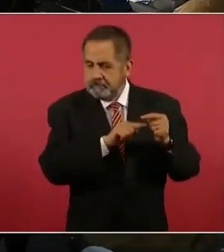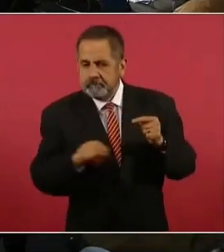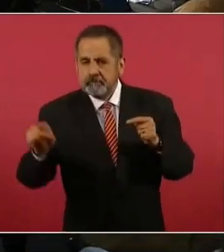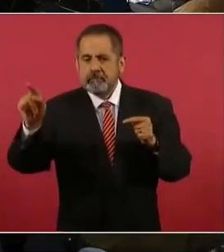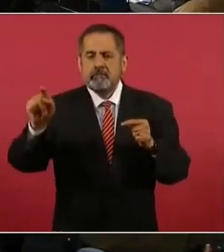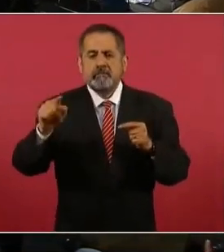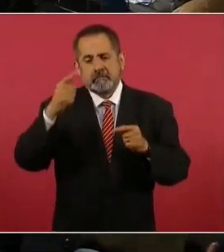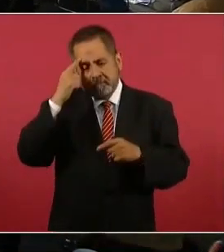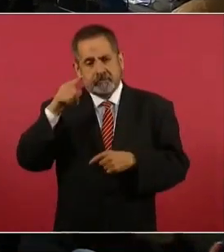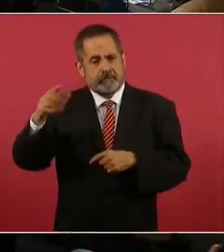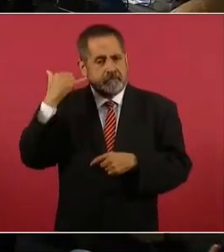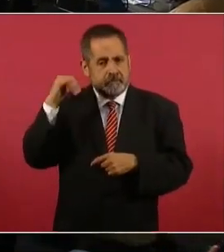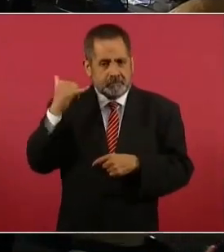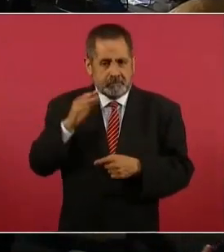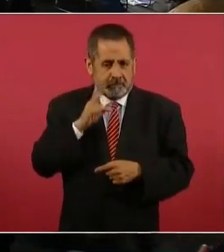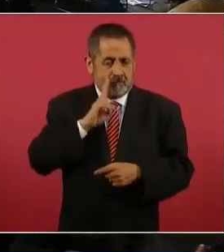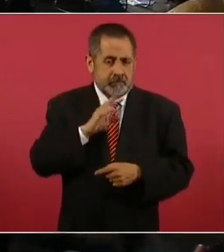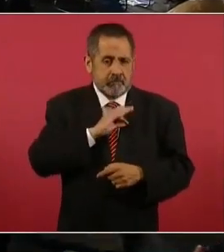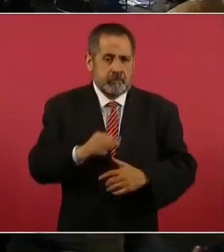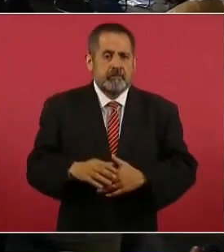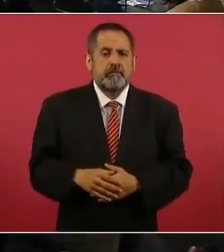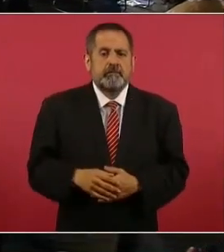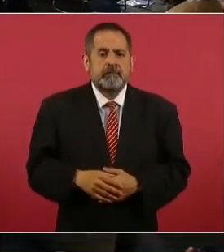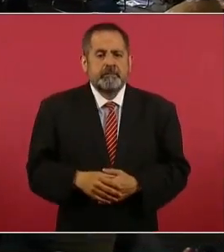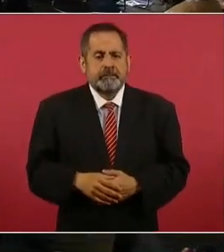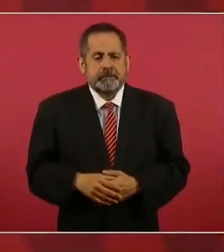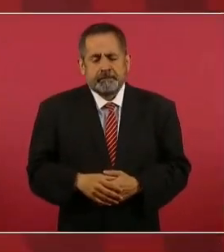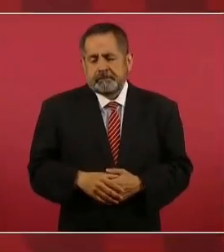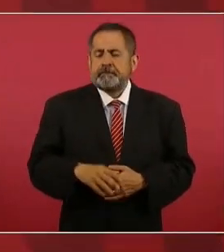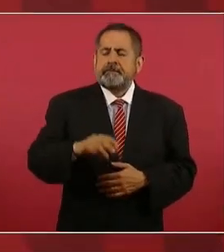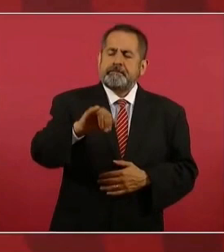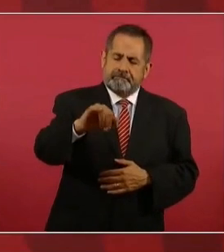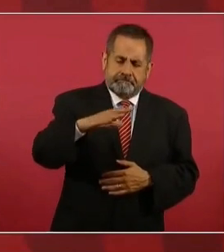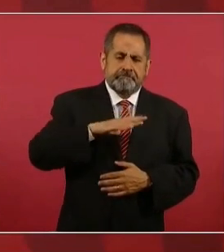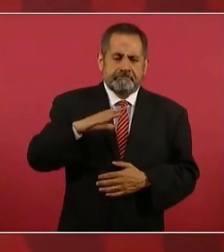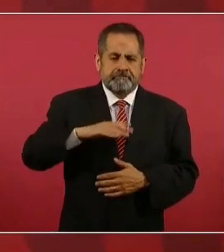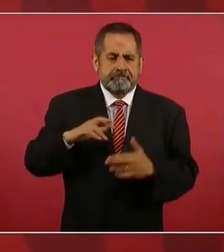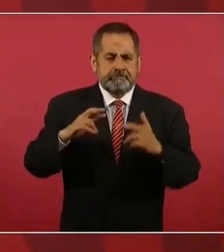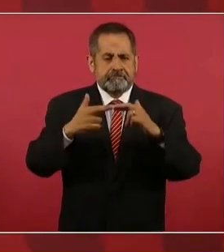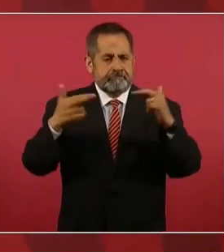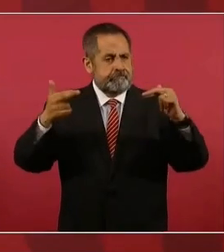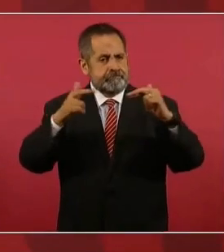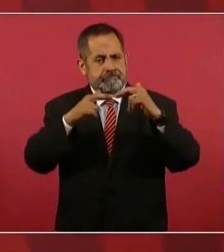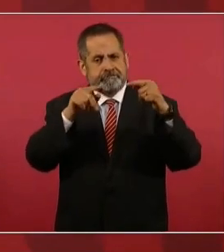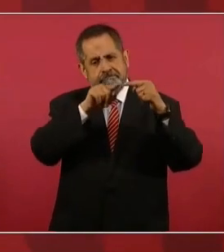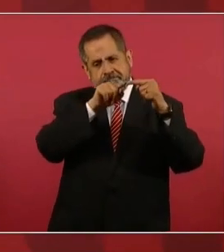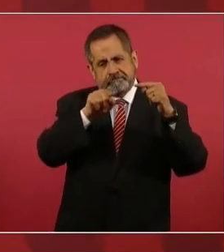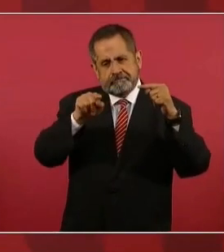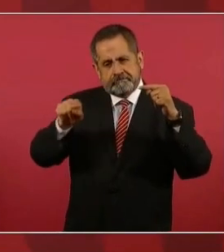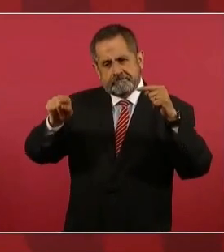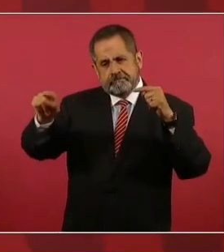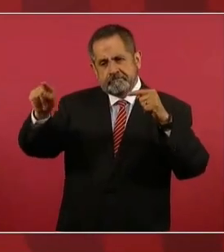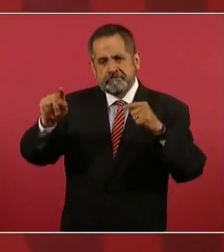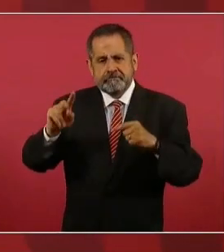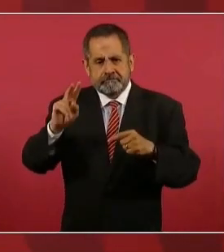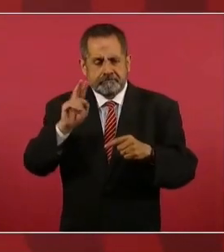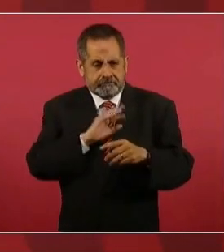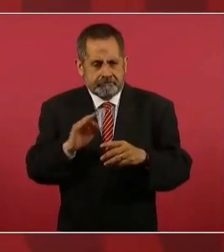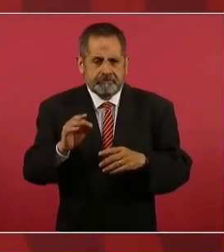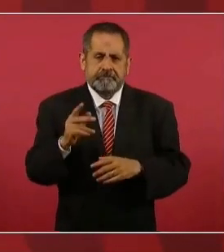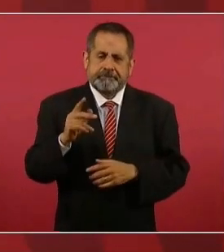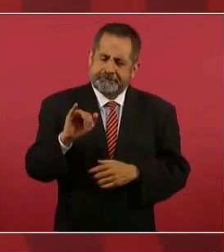de las hidroeléctricas? Una red de transmisión. Sí. Por ahí llega, pero